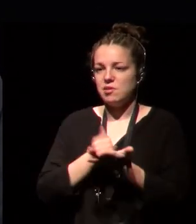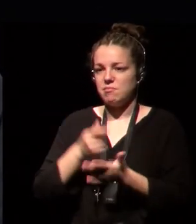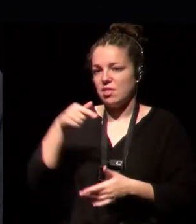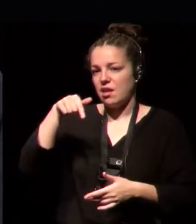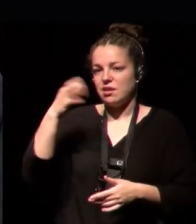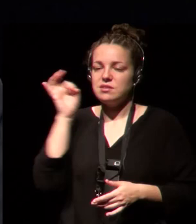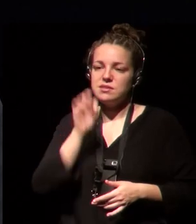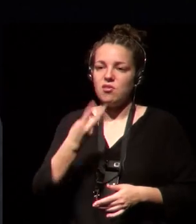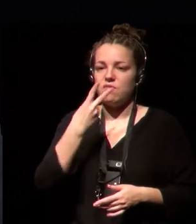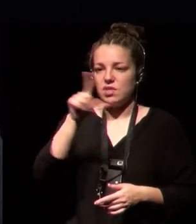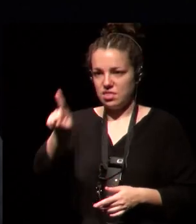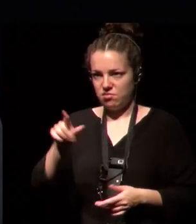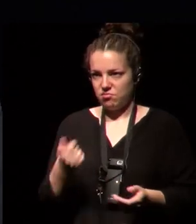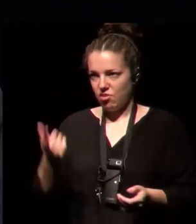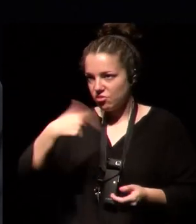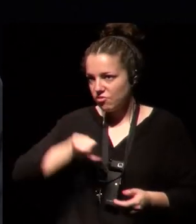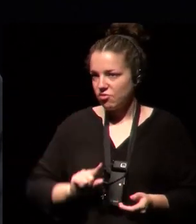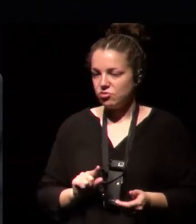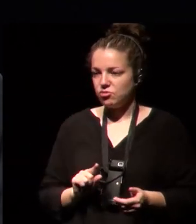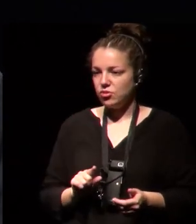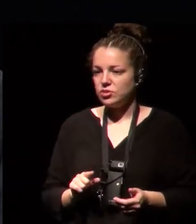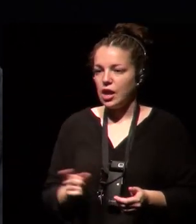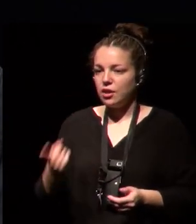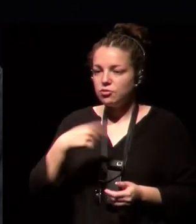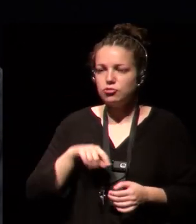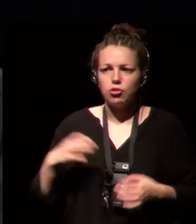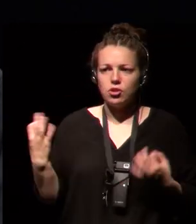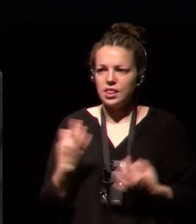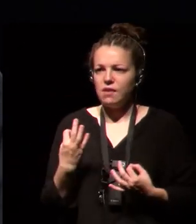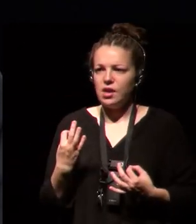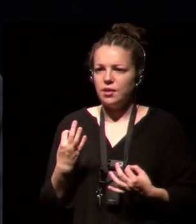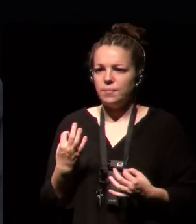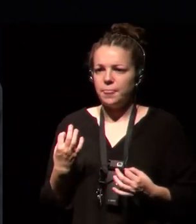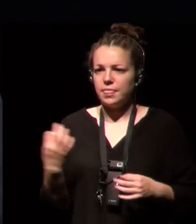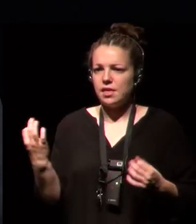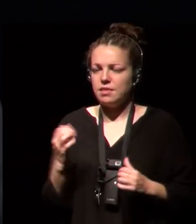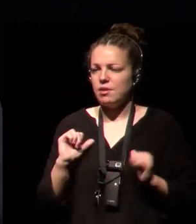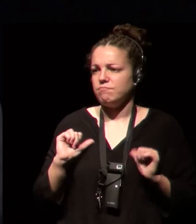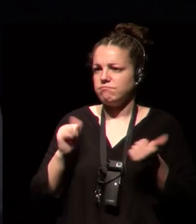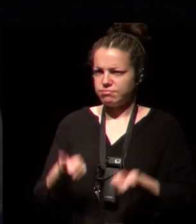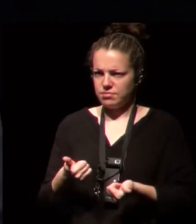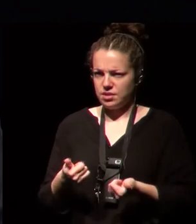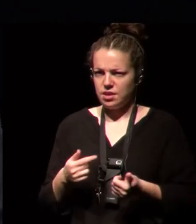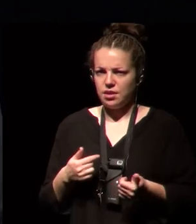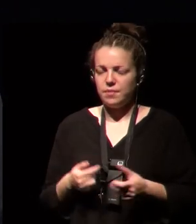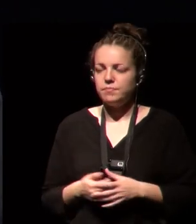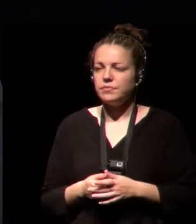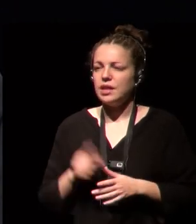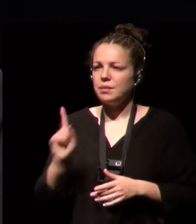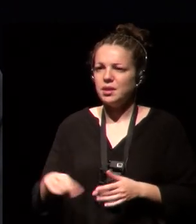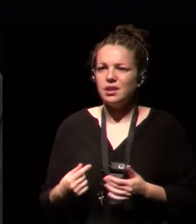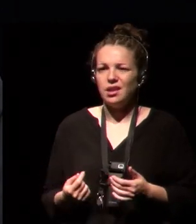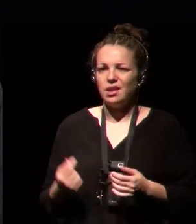mismos tomar las riendas y dejar de sentirnos